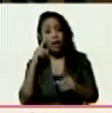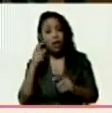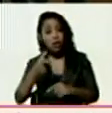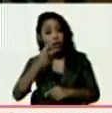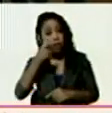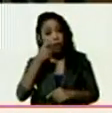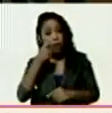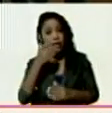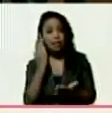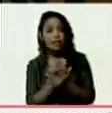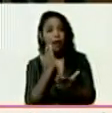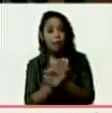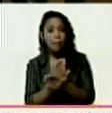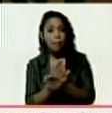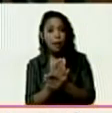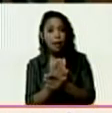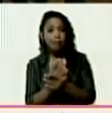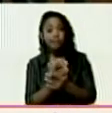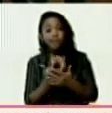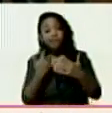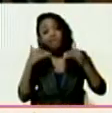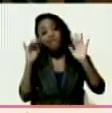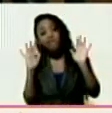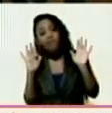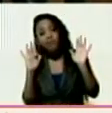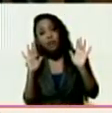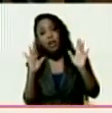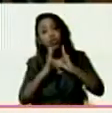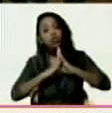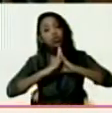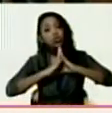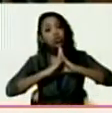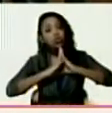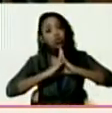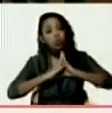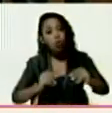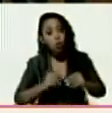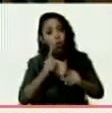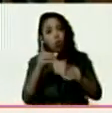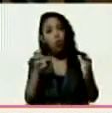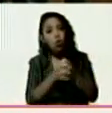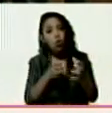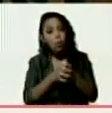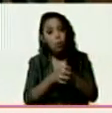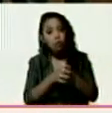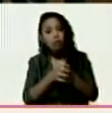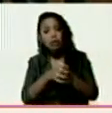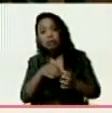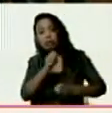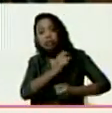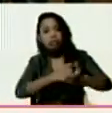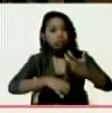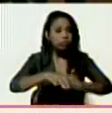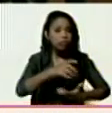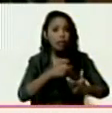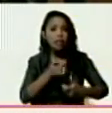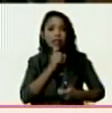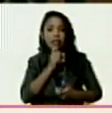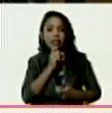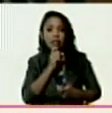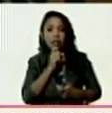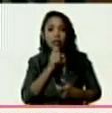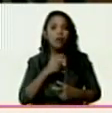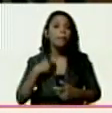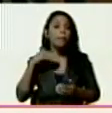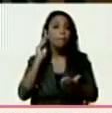hemos estado sometidos lamentablemente a todo un gran aparataje para destruir nuestra posición